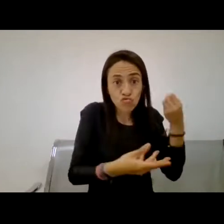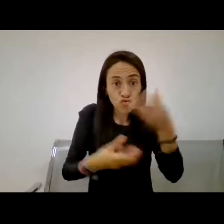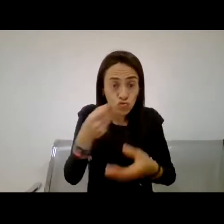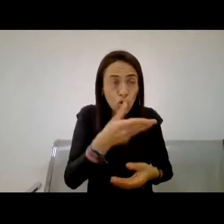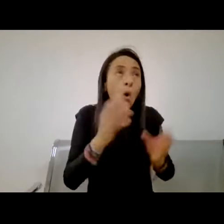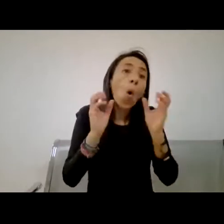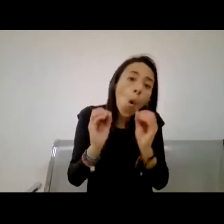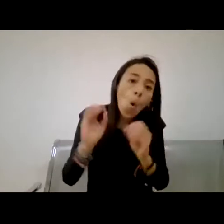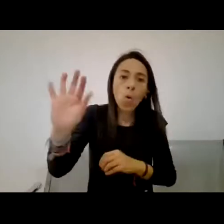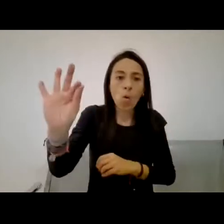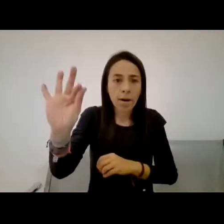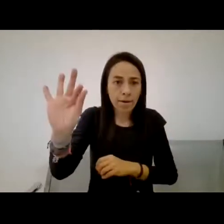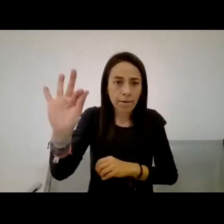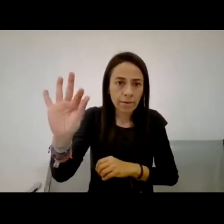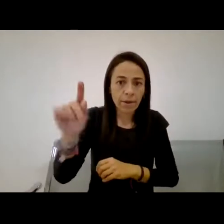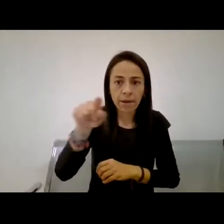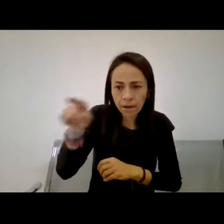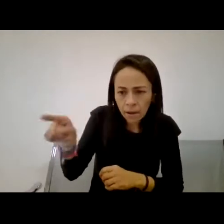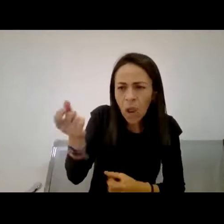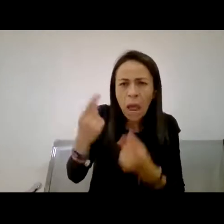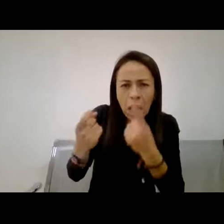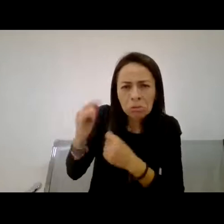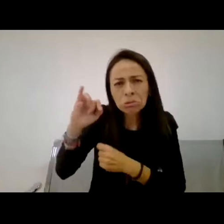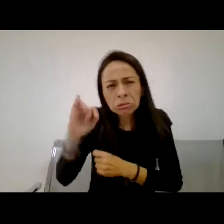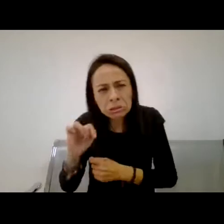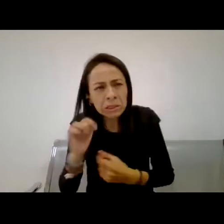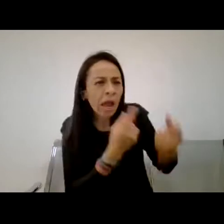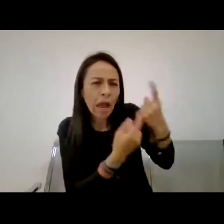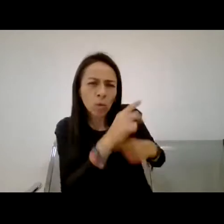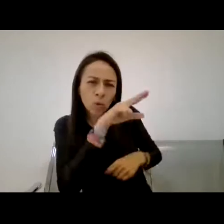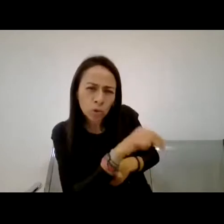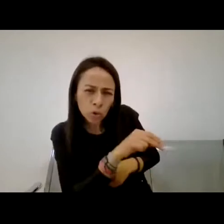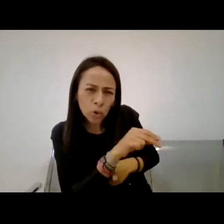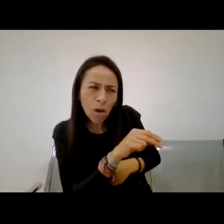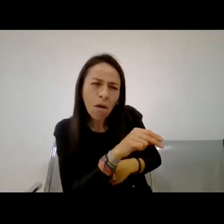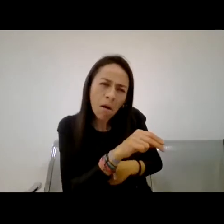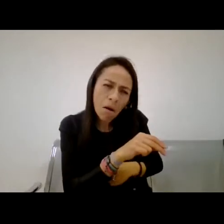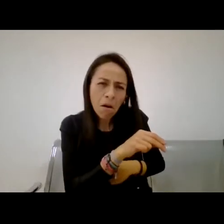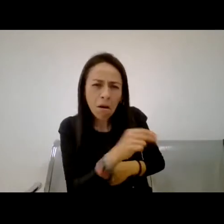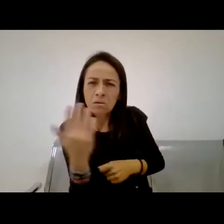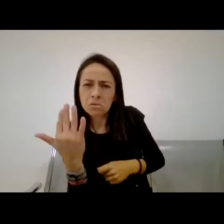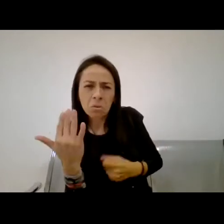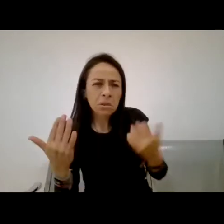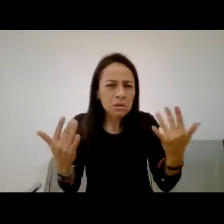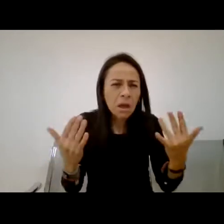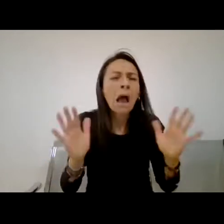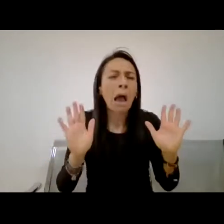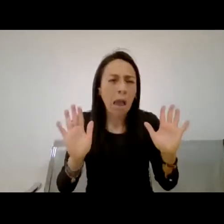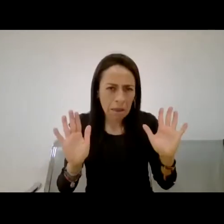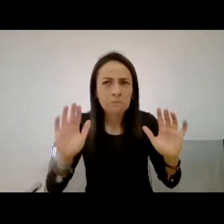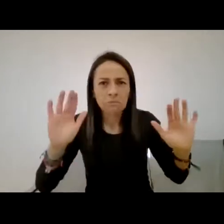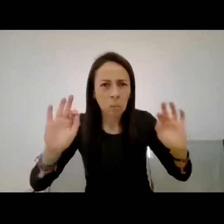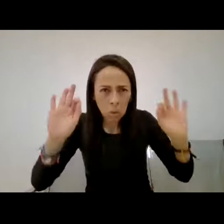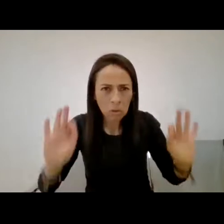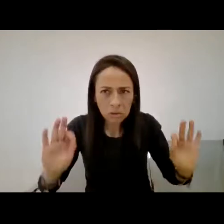donantes deducen la mitad sí, la mitad no, pues vamos viendo de qué tamaño es el donativo de los que sí deducen y de qué tamaño